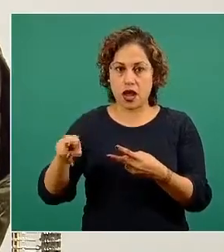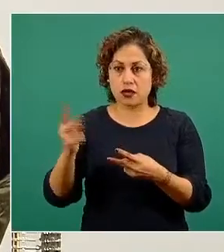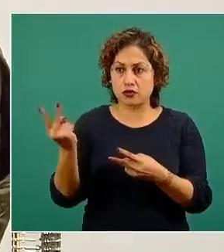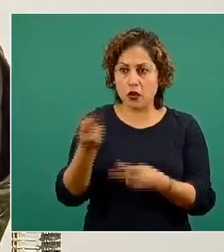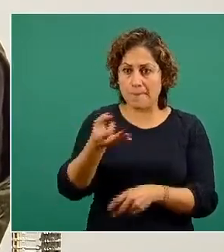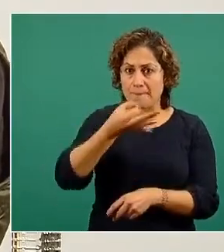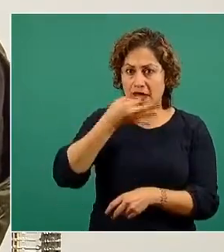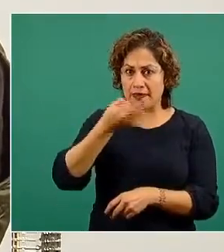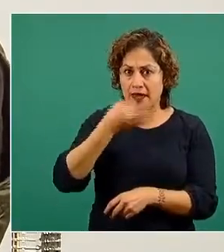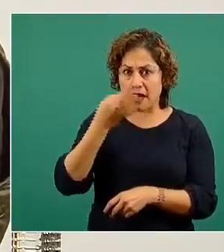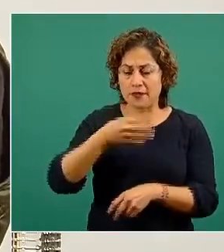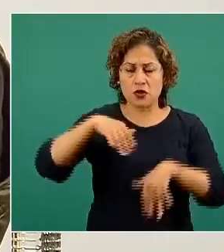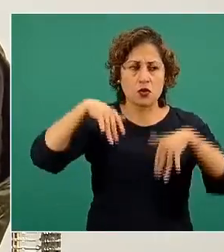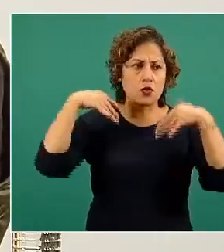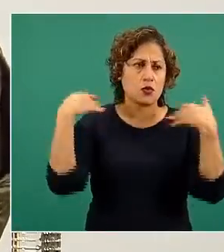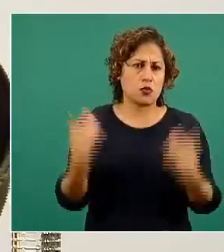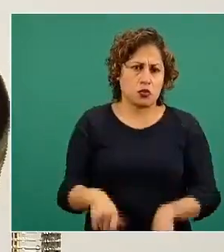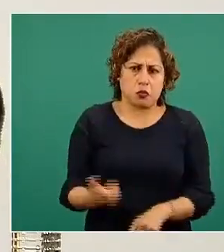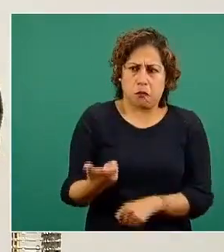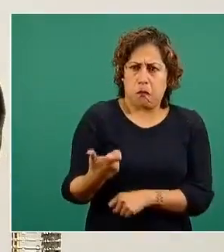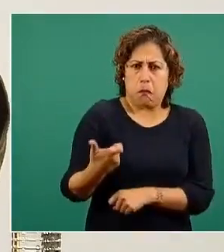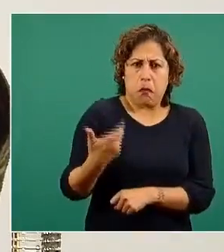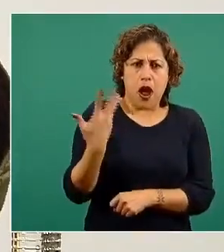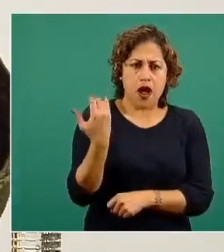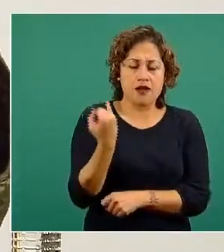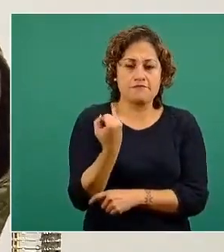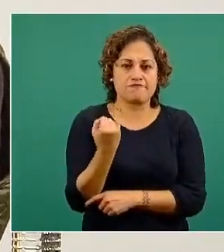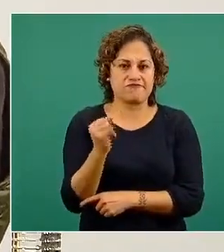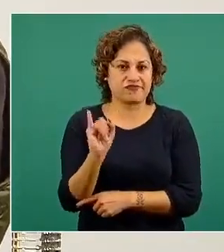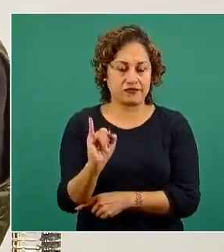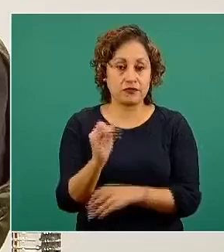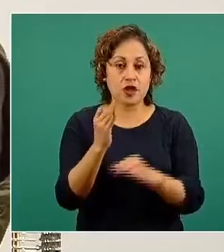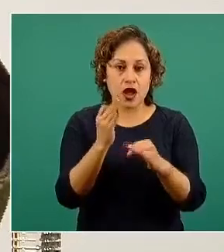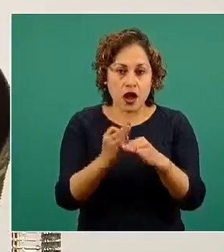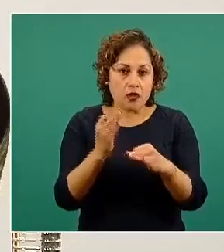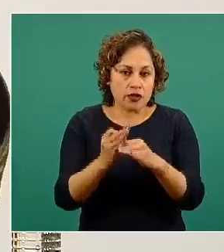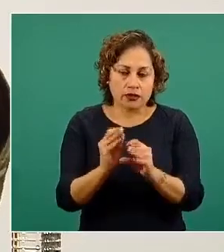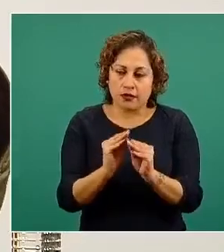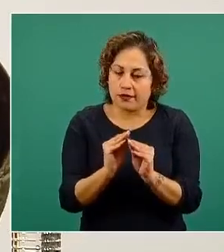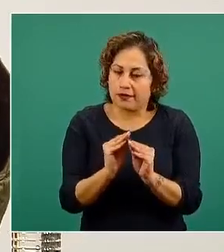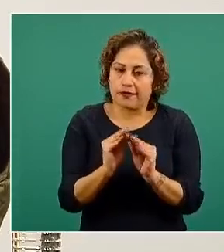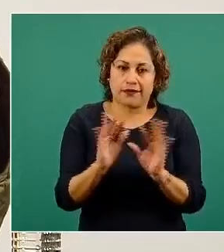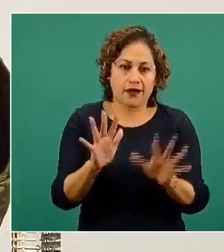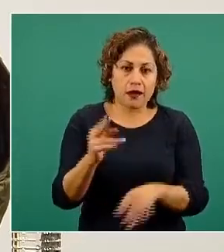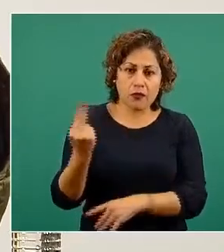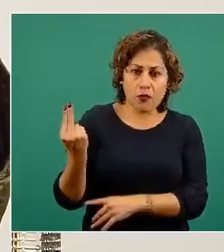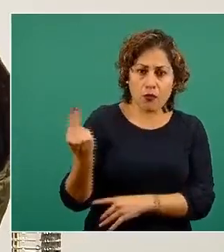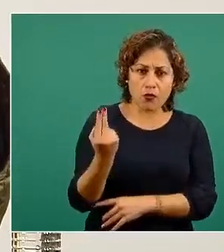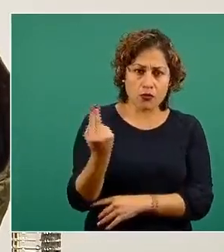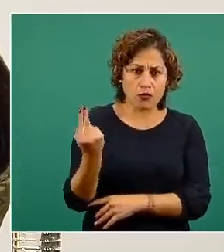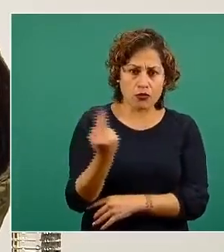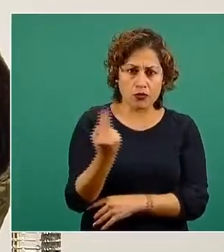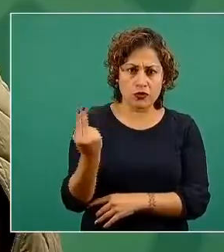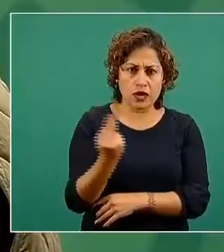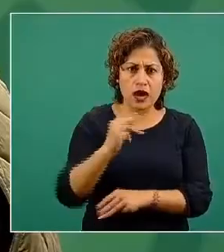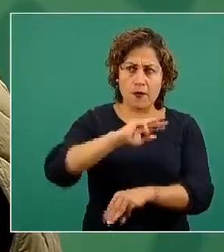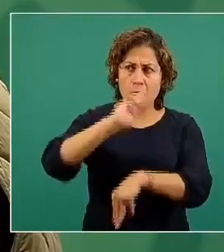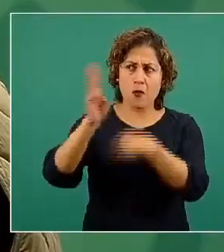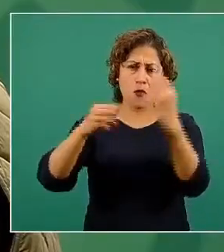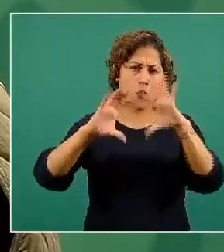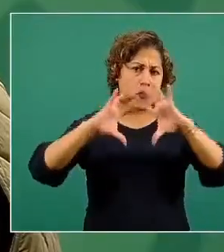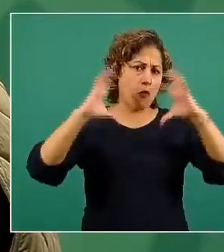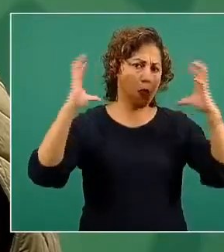de una manera verdaderamente absurda, y se entiende que hay un momento de escasez y se entiende que es un problema global y